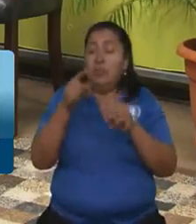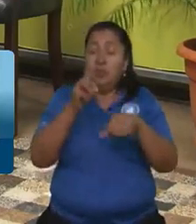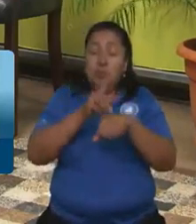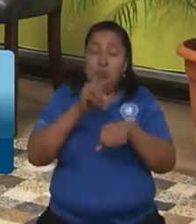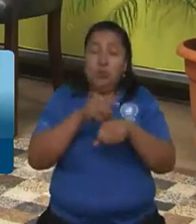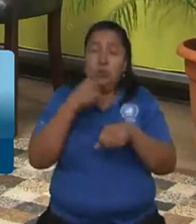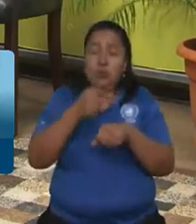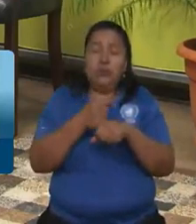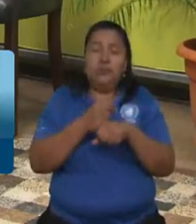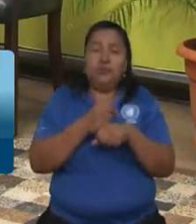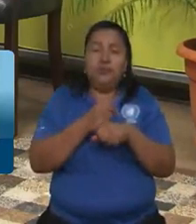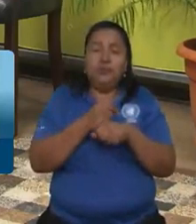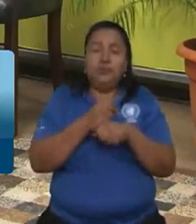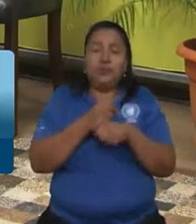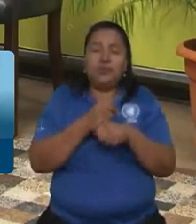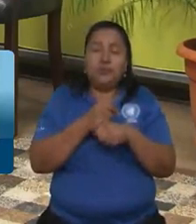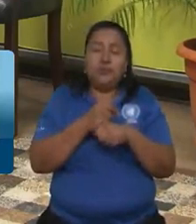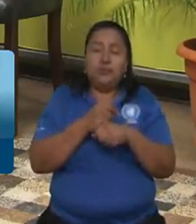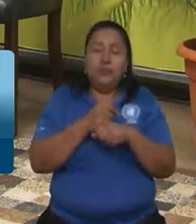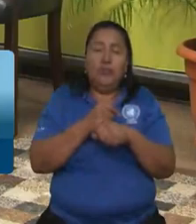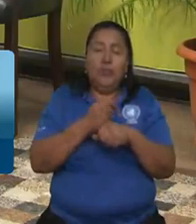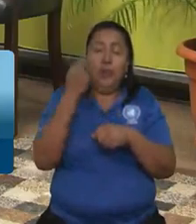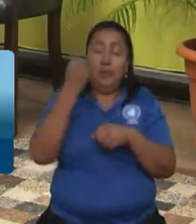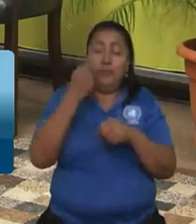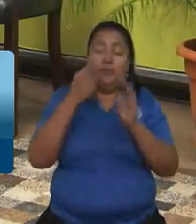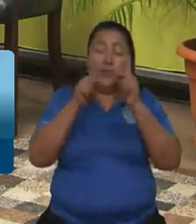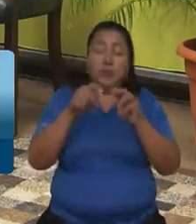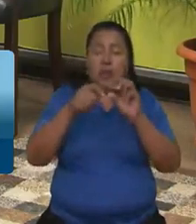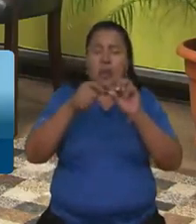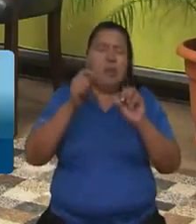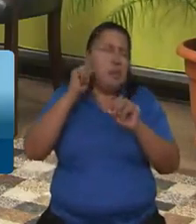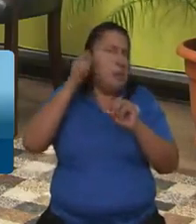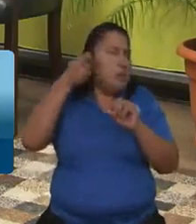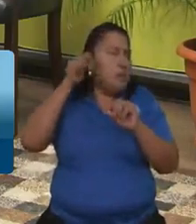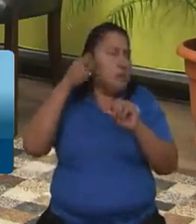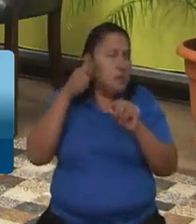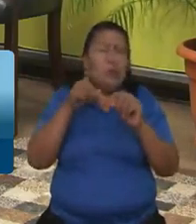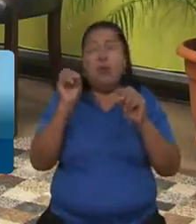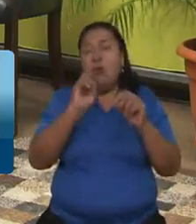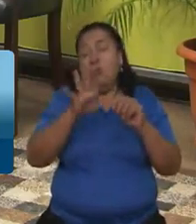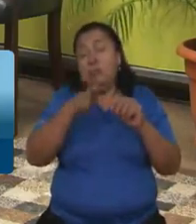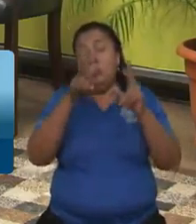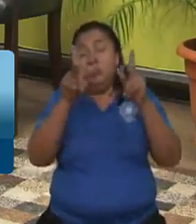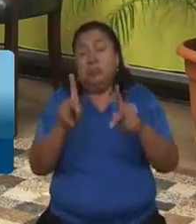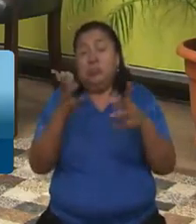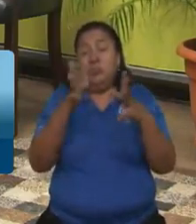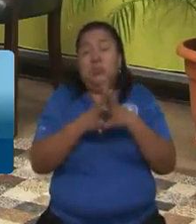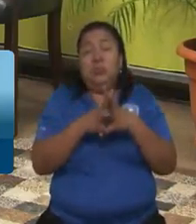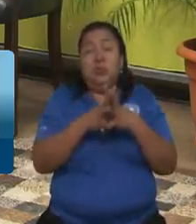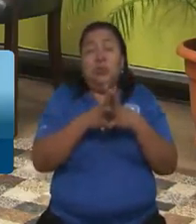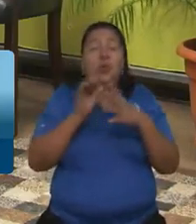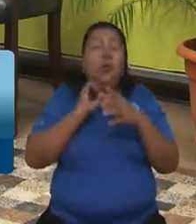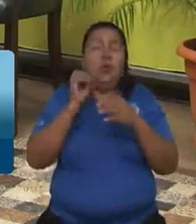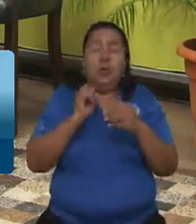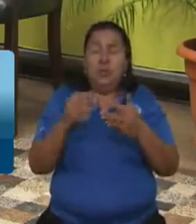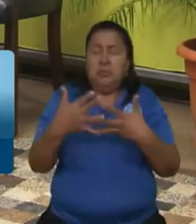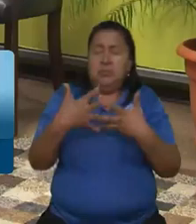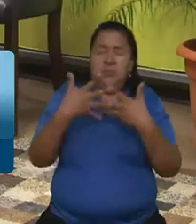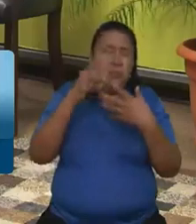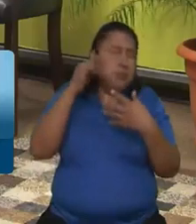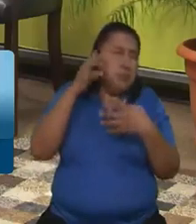Estamos hablando de la estructura del oído, ¿verdad? Hasta la parte media, la parte externa y la parte interna. Correcto. Que ya tiene que ver con los tímpanos, si no mal